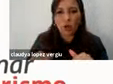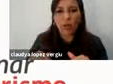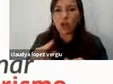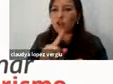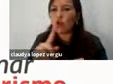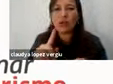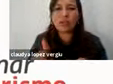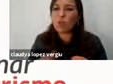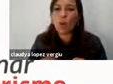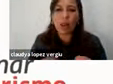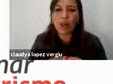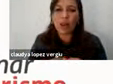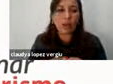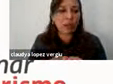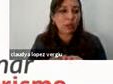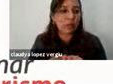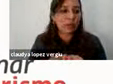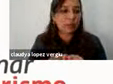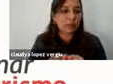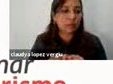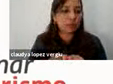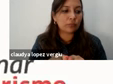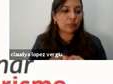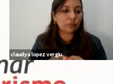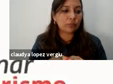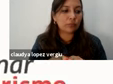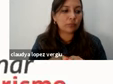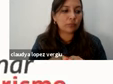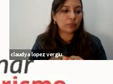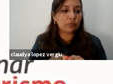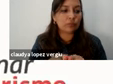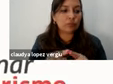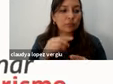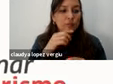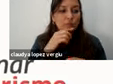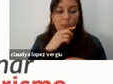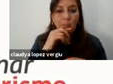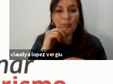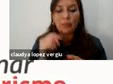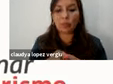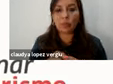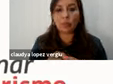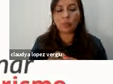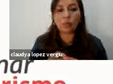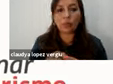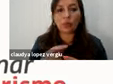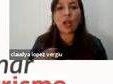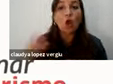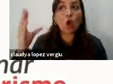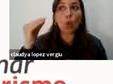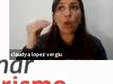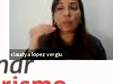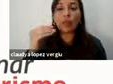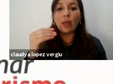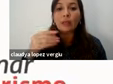es así. Todo con ese protocolo hemos alejado. Además, ya nos contamos con